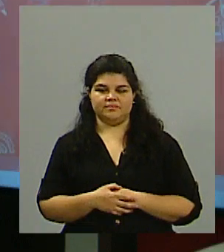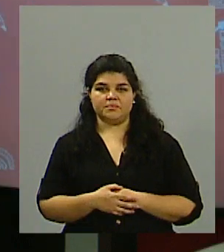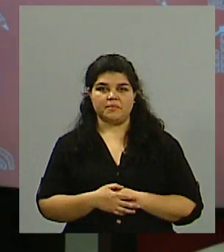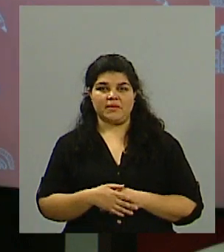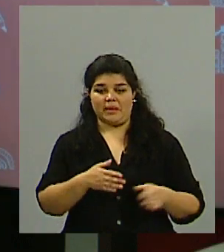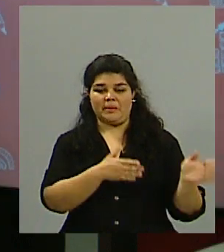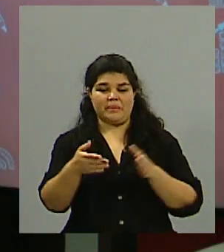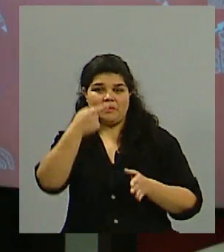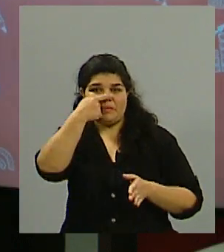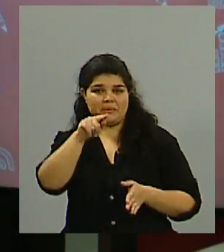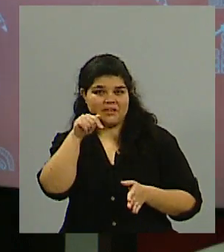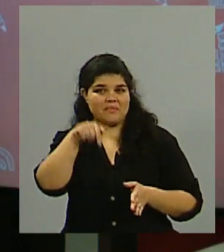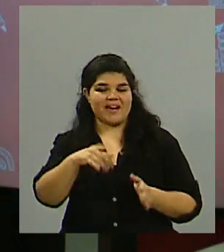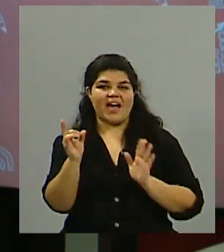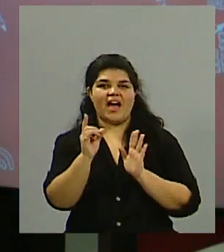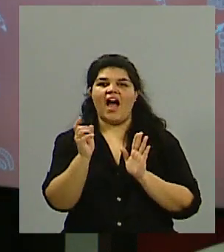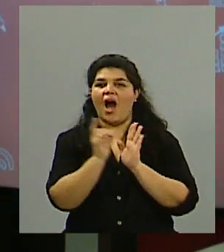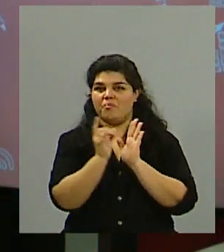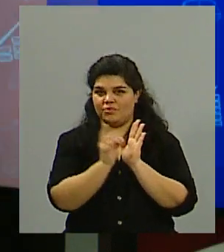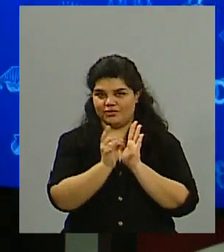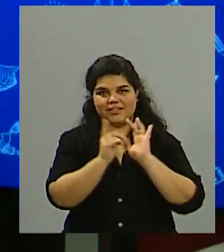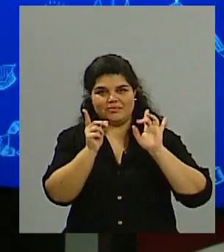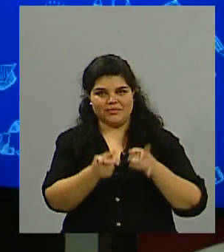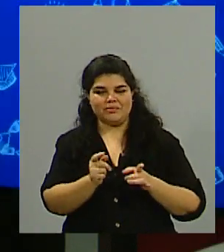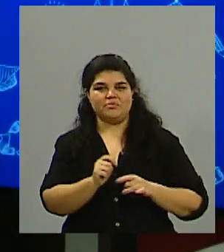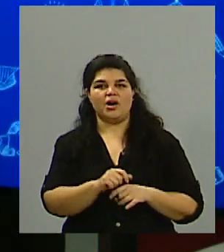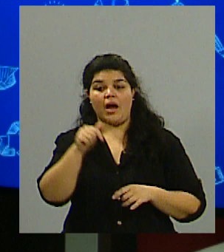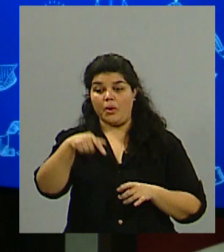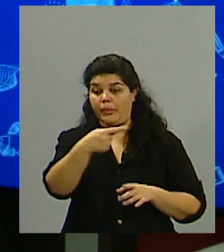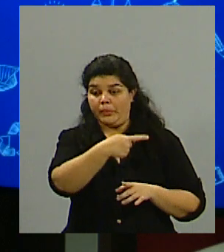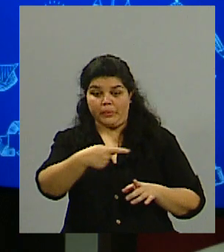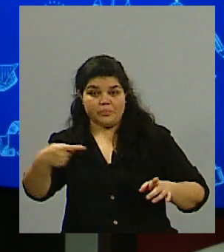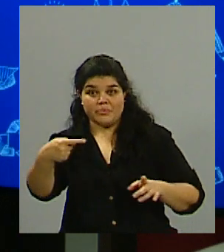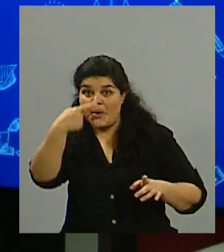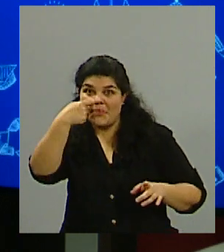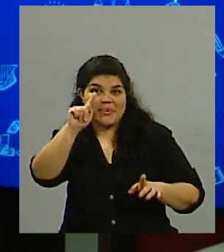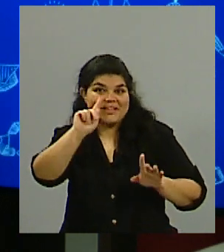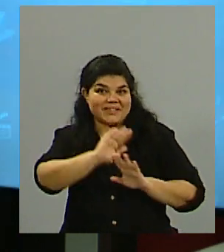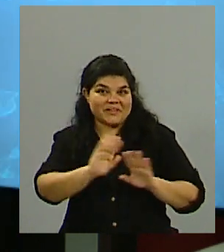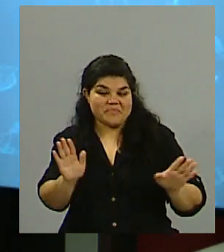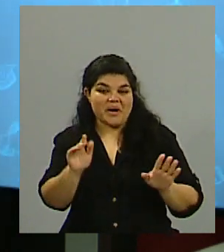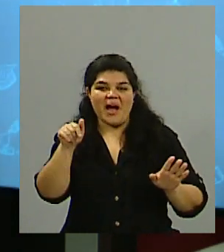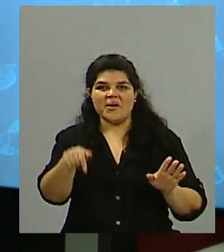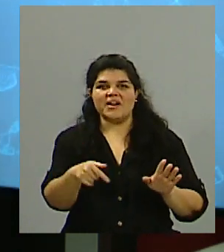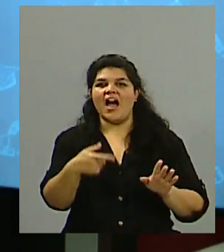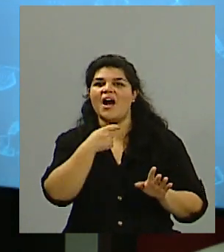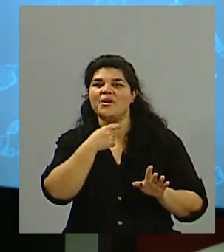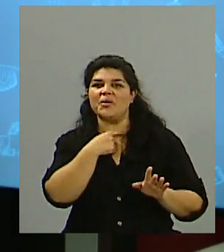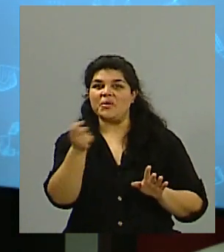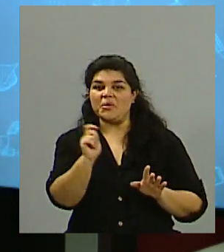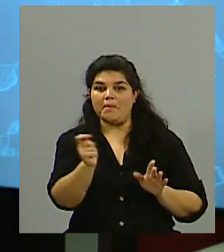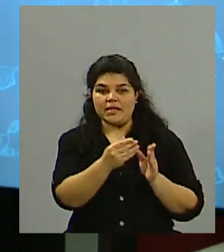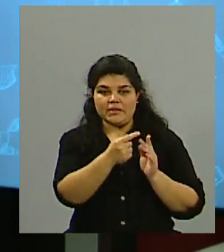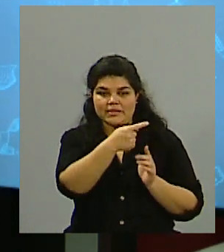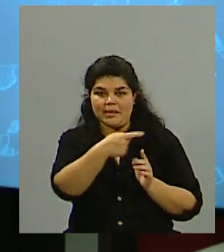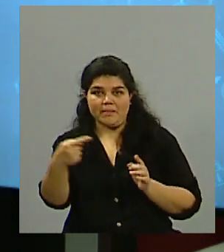Último bloque de apuntes y el último bloque de esta semana que se termina la primera del mes de agosto. Vamos a hablar de